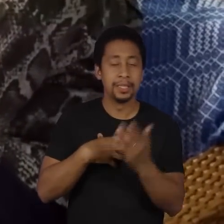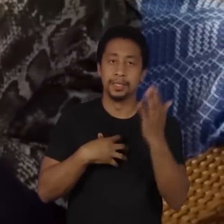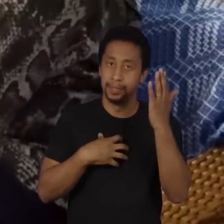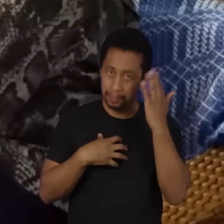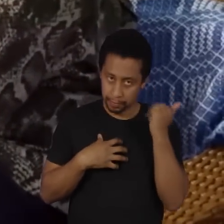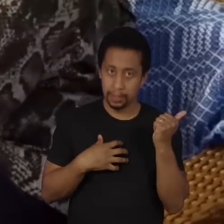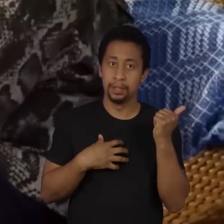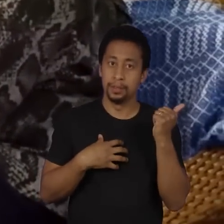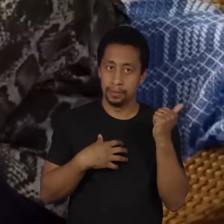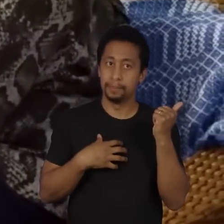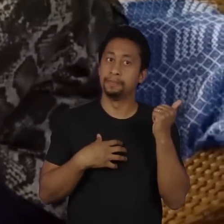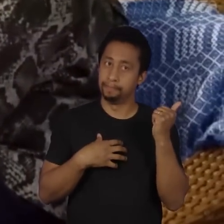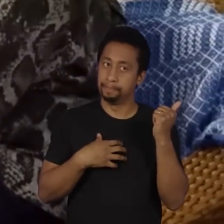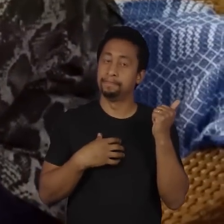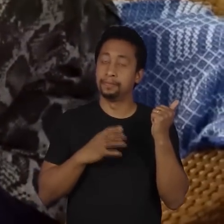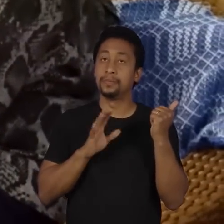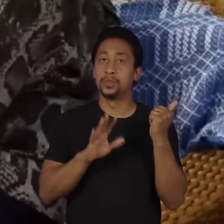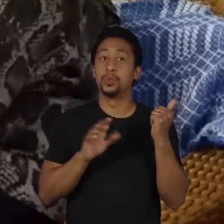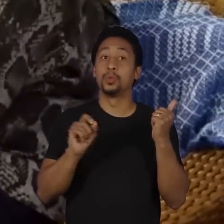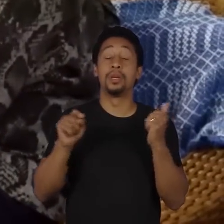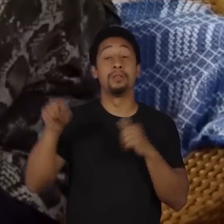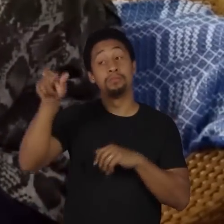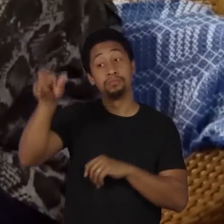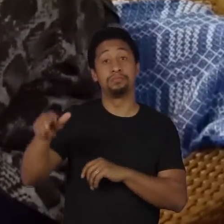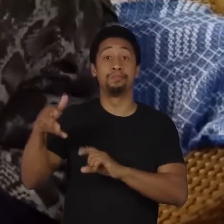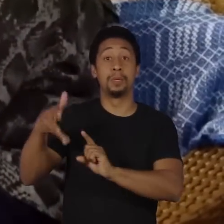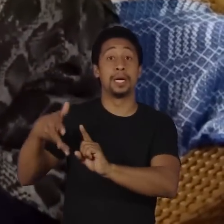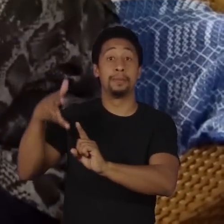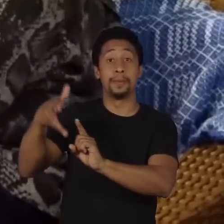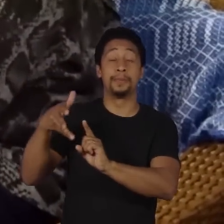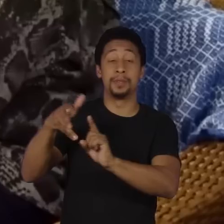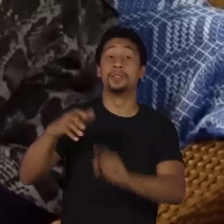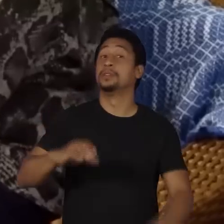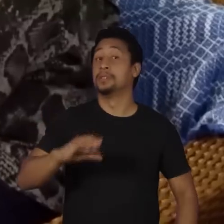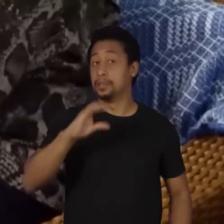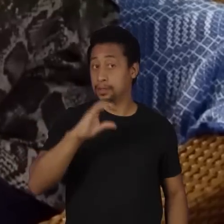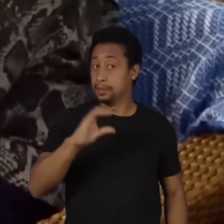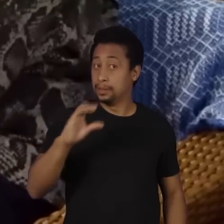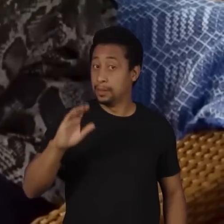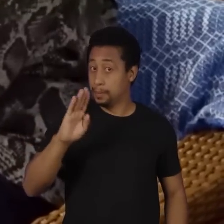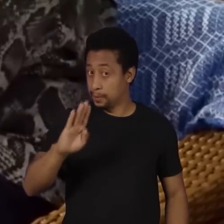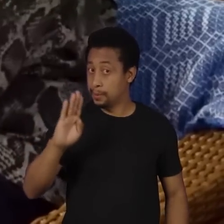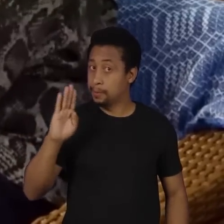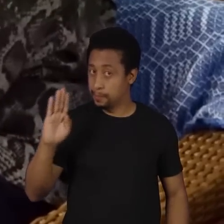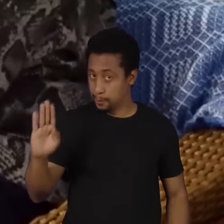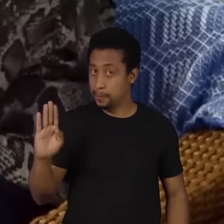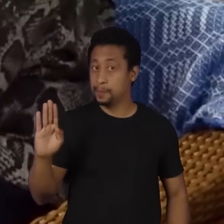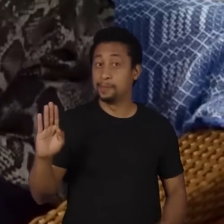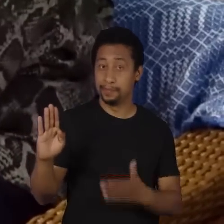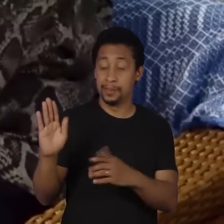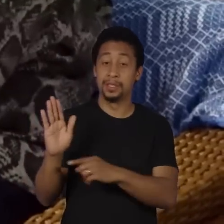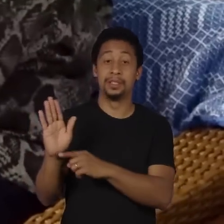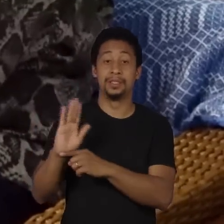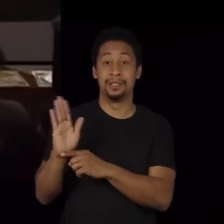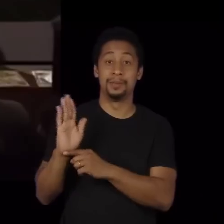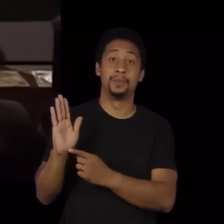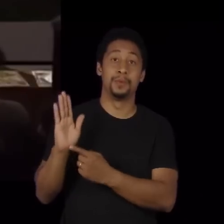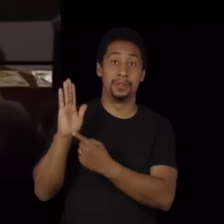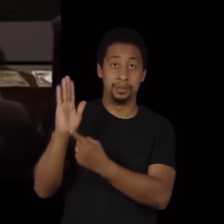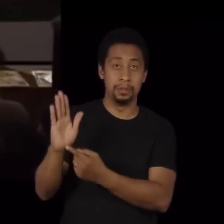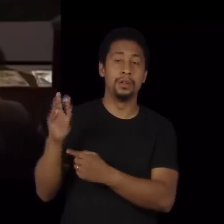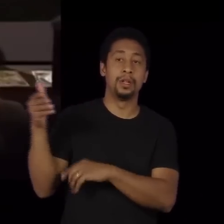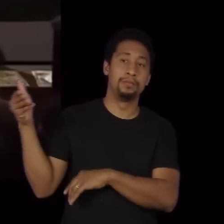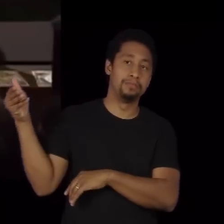dando uma palestra no CCBB, com a Mostra de Cinema do Jodorowsky. Ela